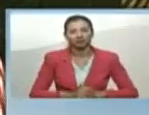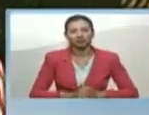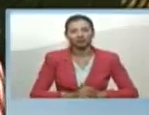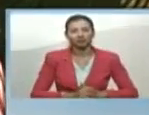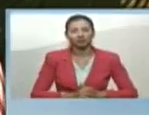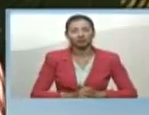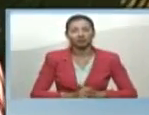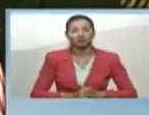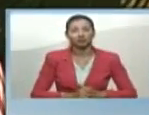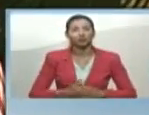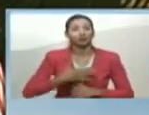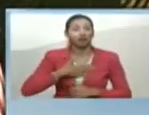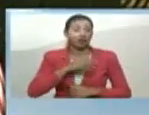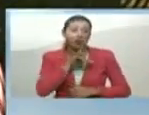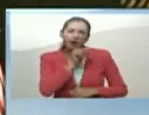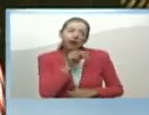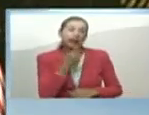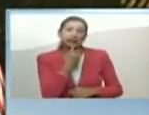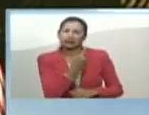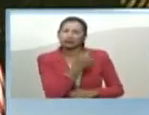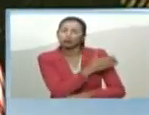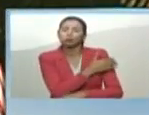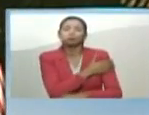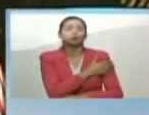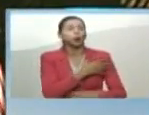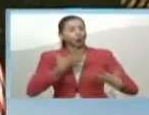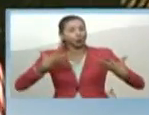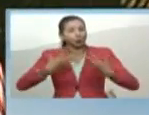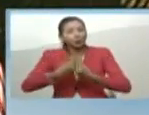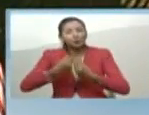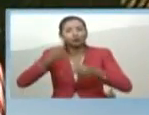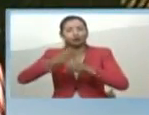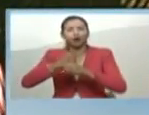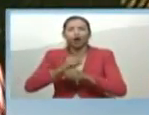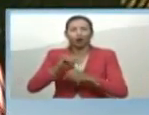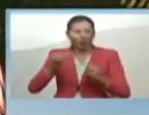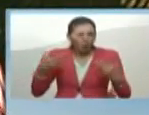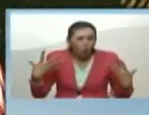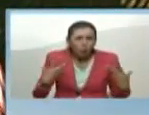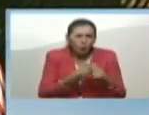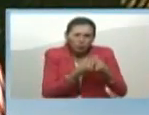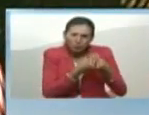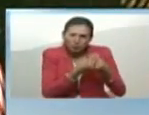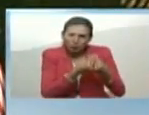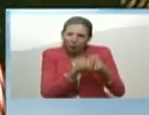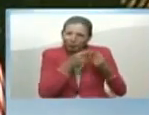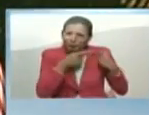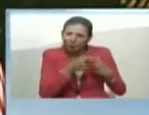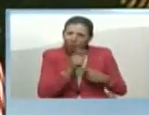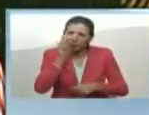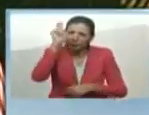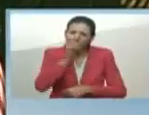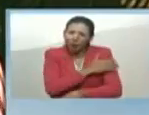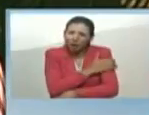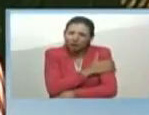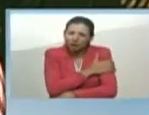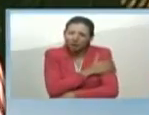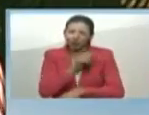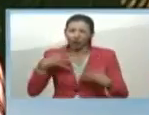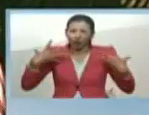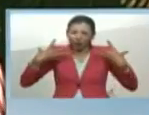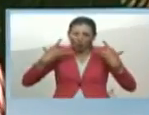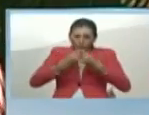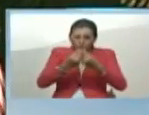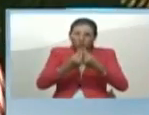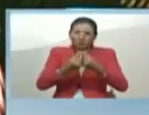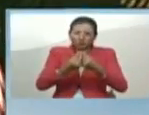por eso que ellos hablan vamos a cohabitar maduro cohabitar yo con la burguesía cohabitar